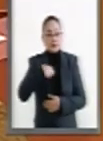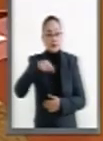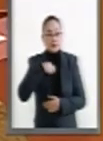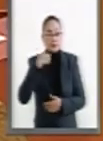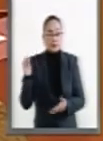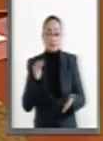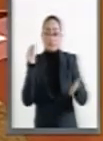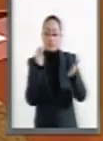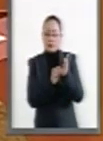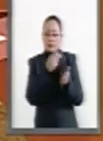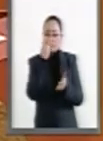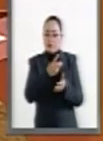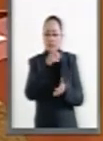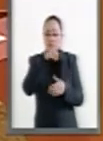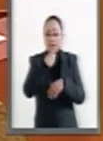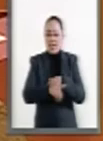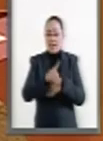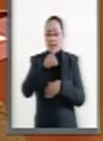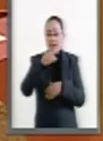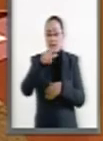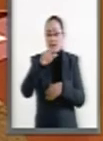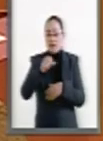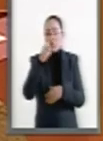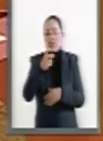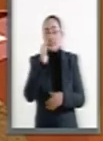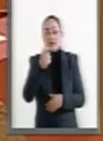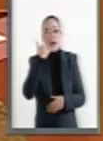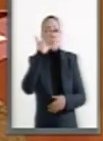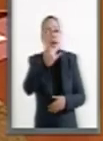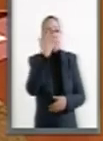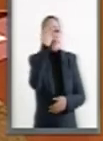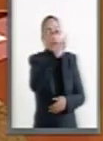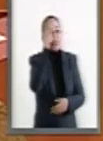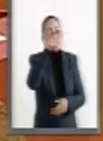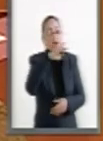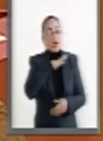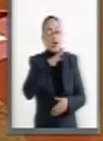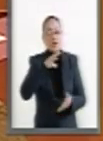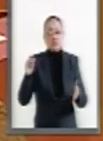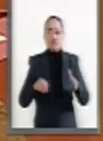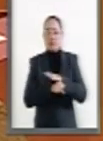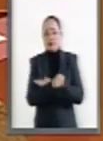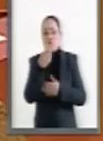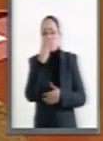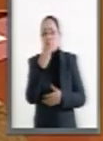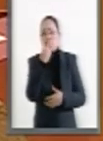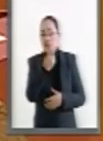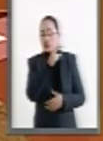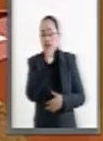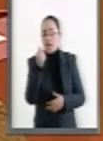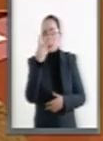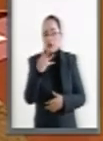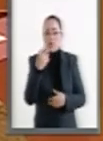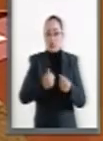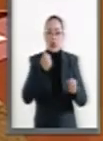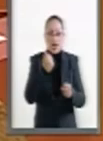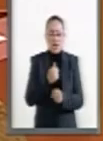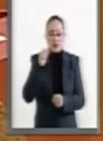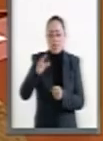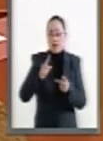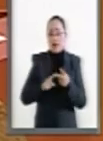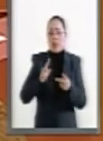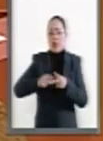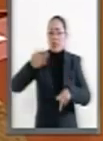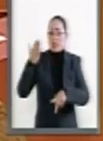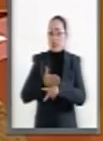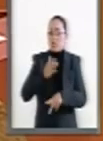tipificar como delito el uso indebido de los servicios de emergencia, estableciendo una pena de 2 a 4 años de prisión, así como una sanción de